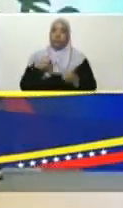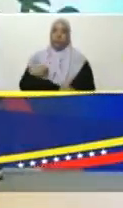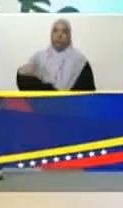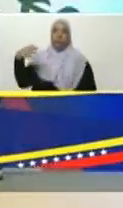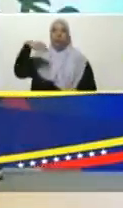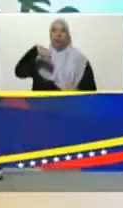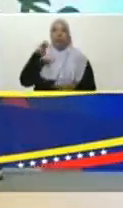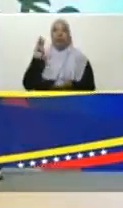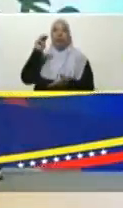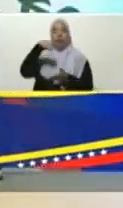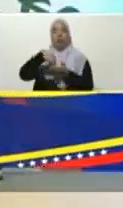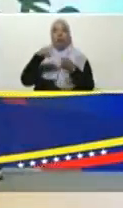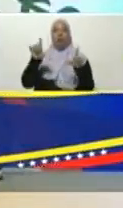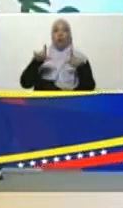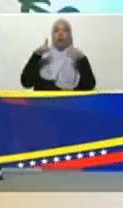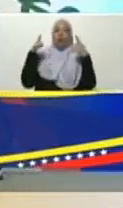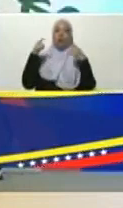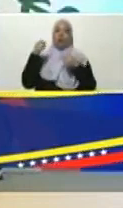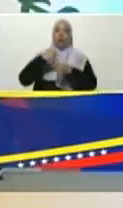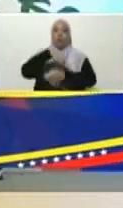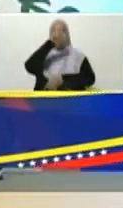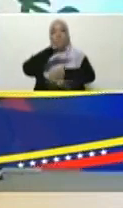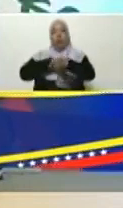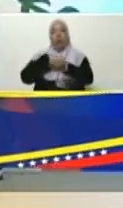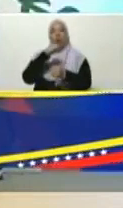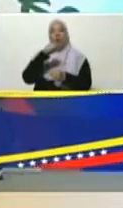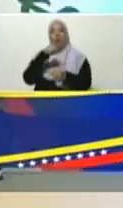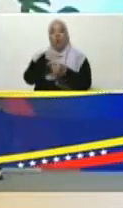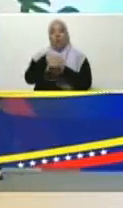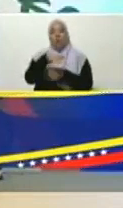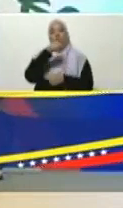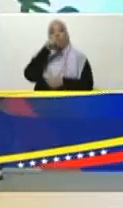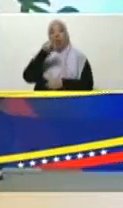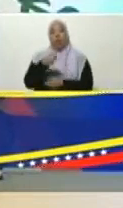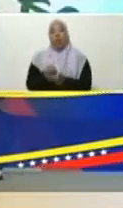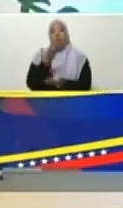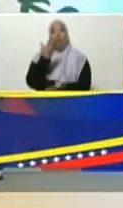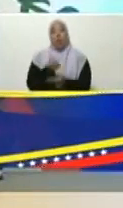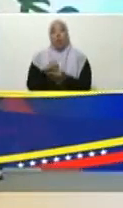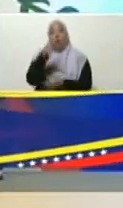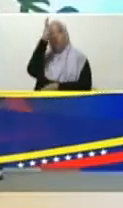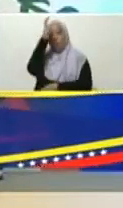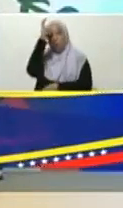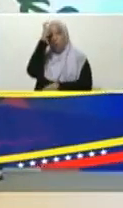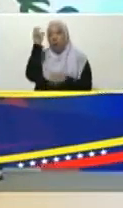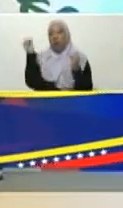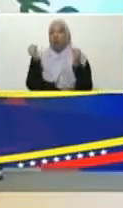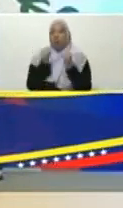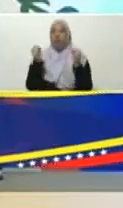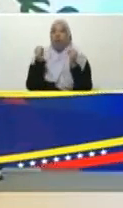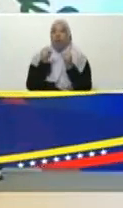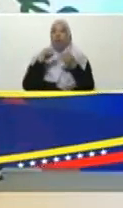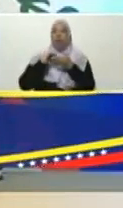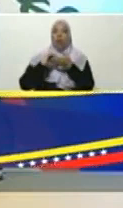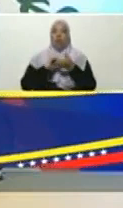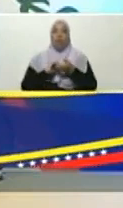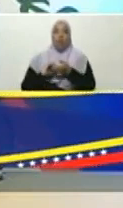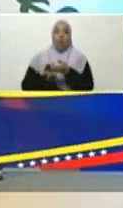La Guaira, en Anzoátegui, en Monaga, en Falcón, en Mérida, Trujillo,